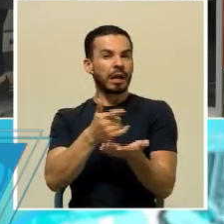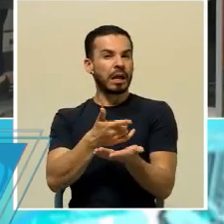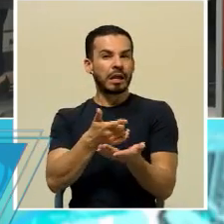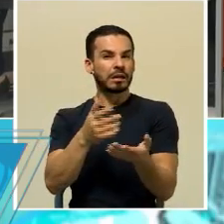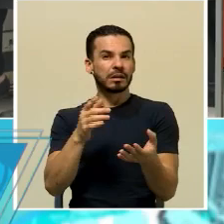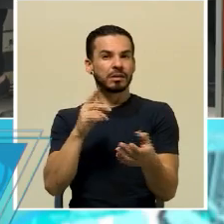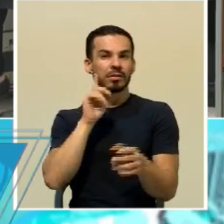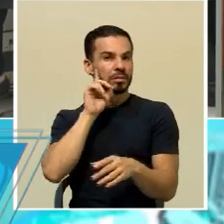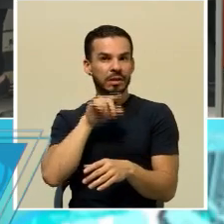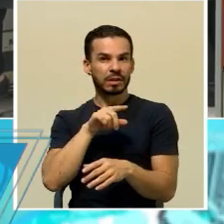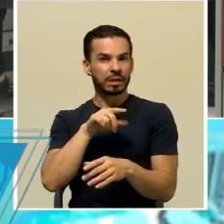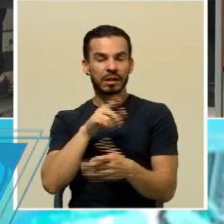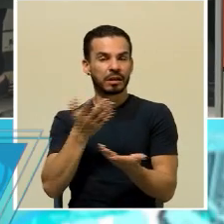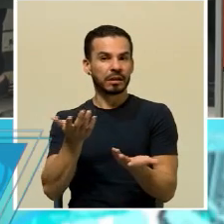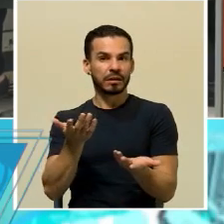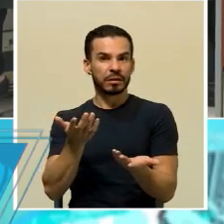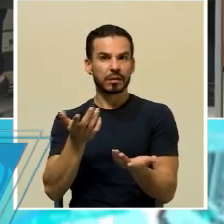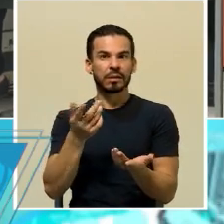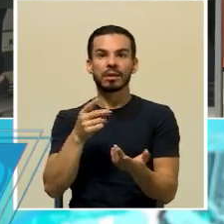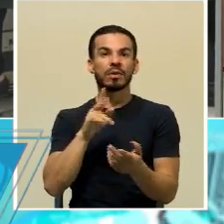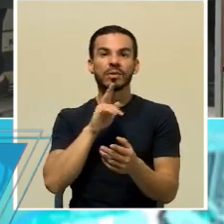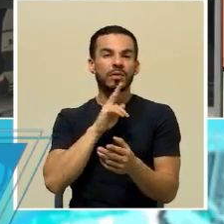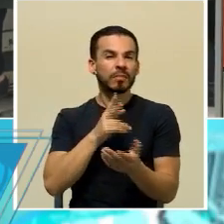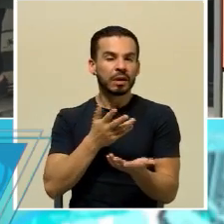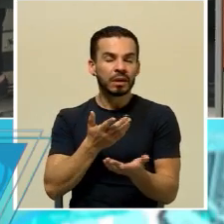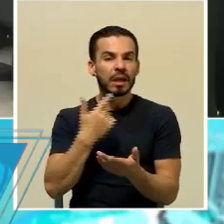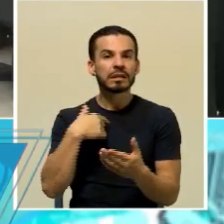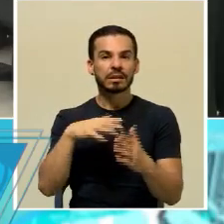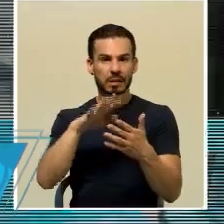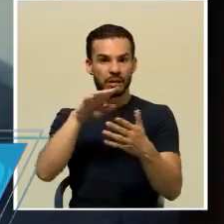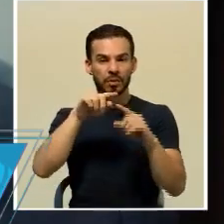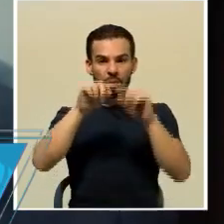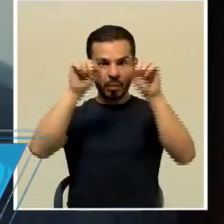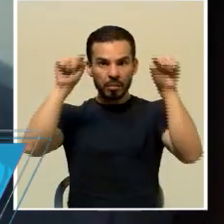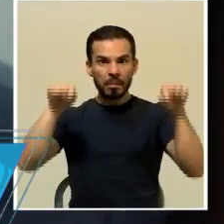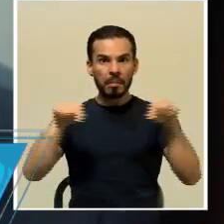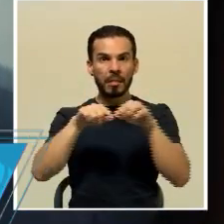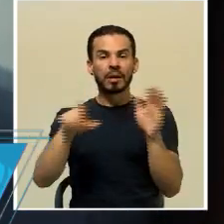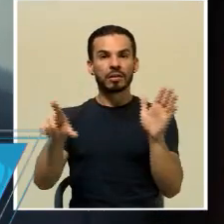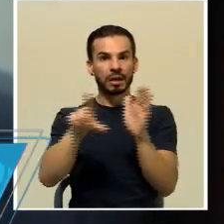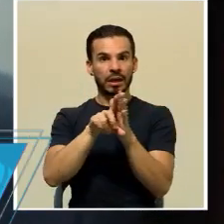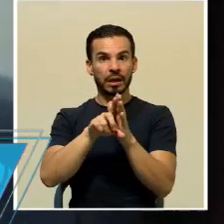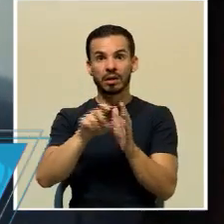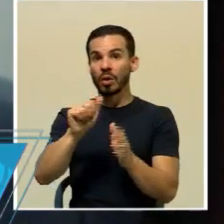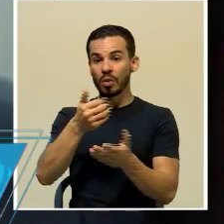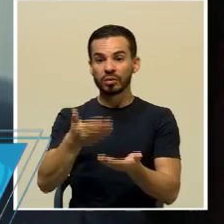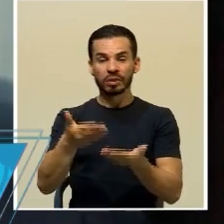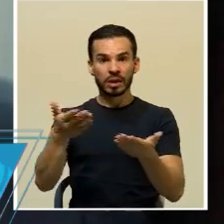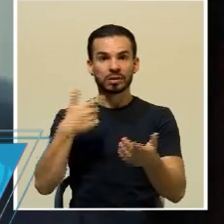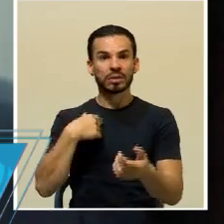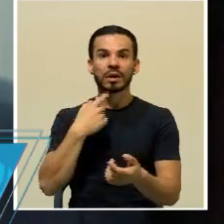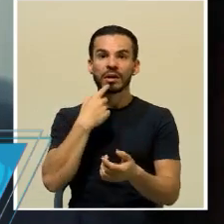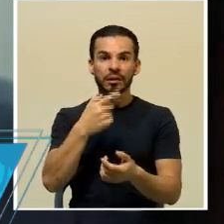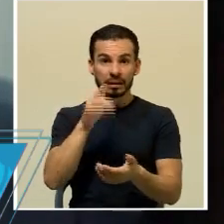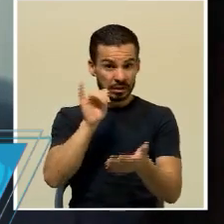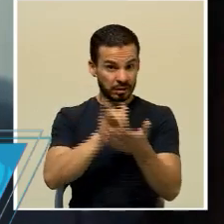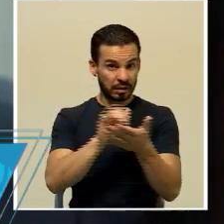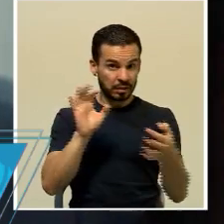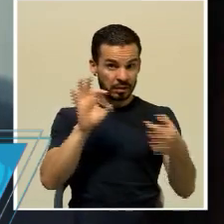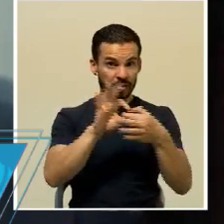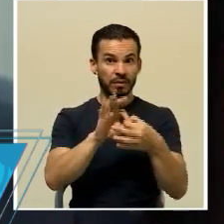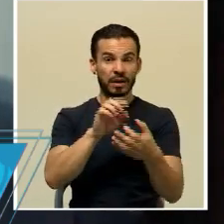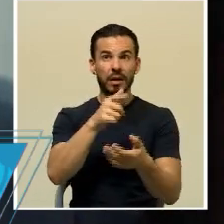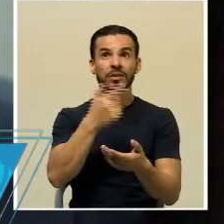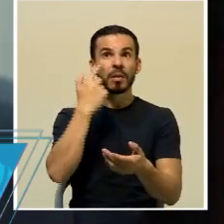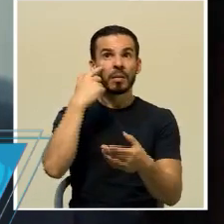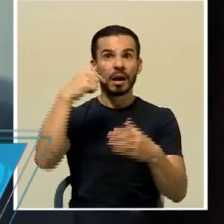totalmente mentira, falso, si estamos dentro de un marco de legalidad, ¿verdad? Otra cosa que le tengo que comentar sobre esto